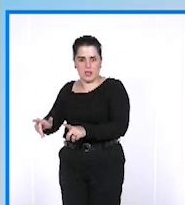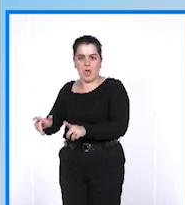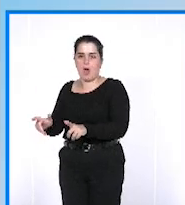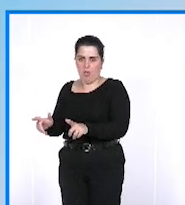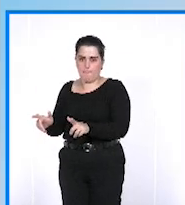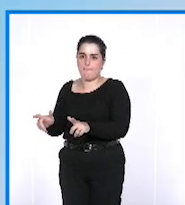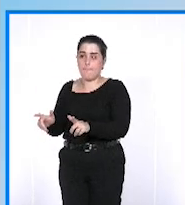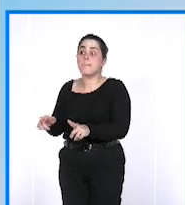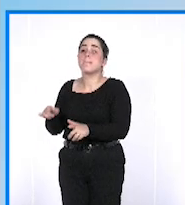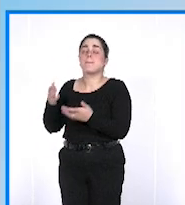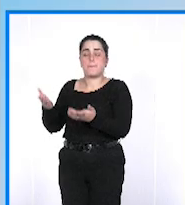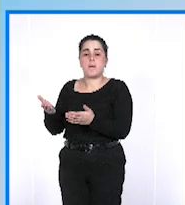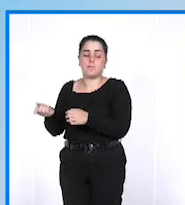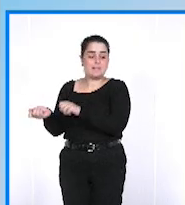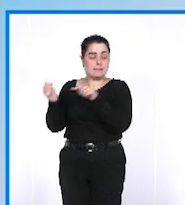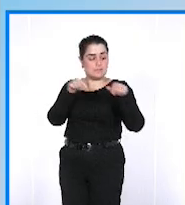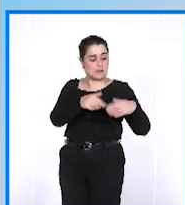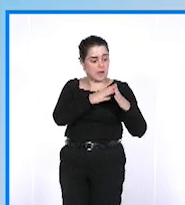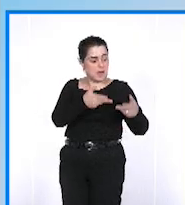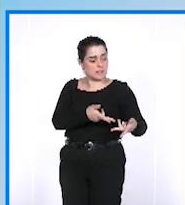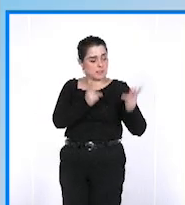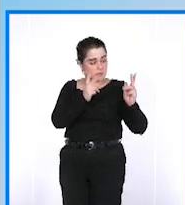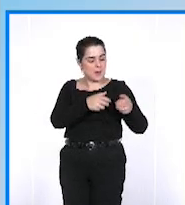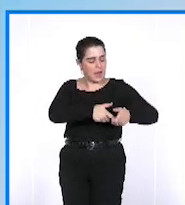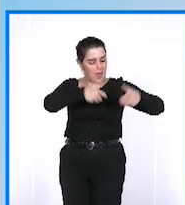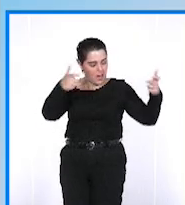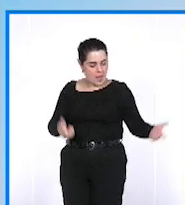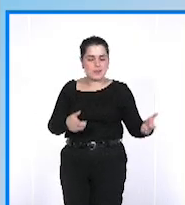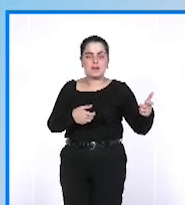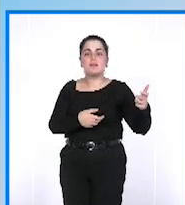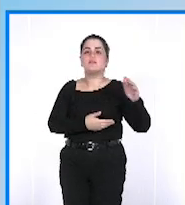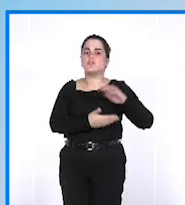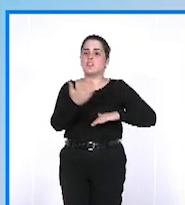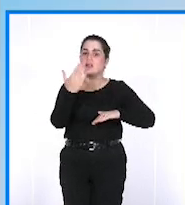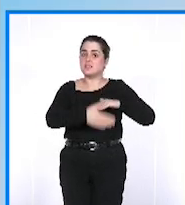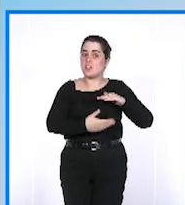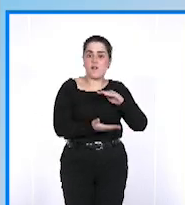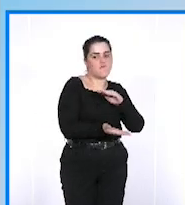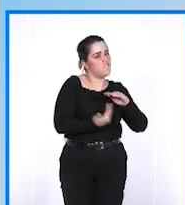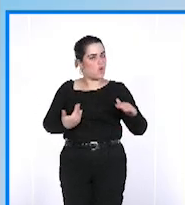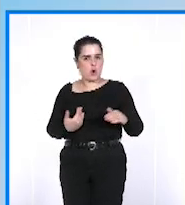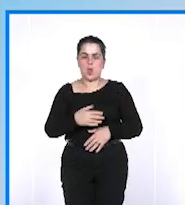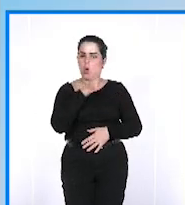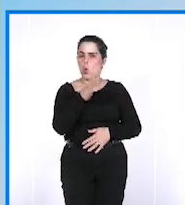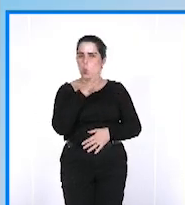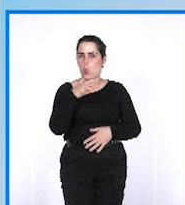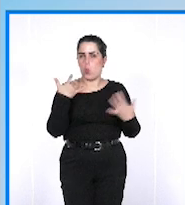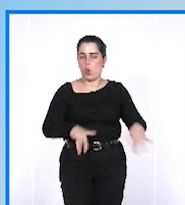residencias aquí el incremento digamos en la libertad o la disminución de restricciones ha sido tremendo ha sido muy